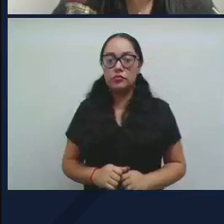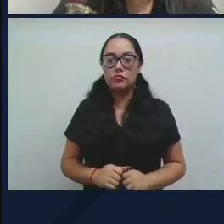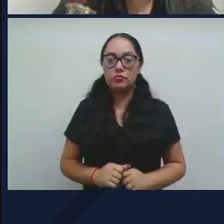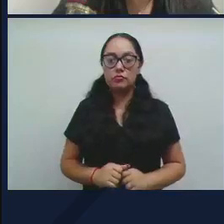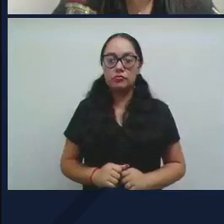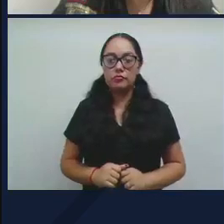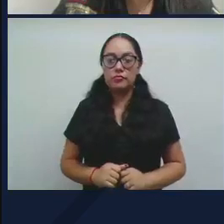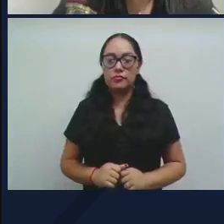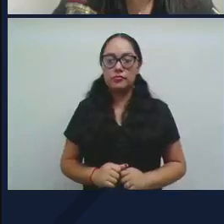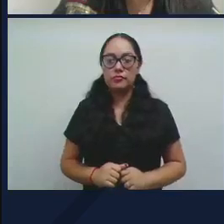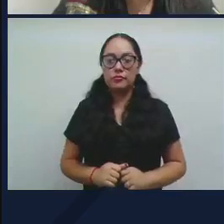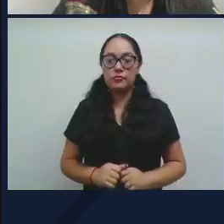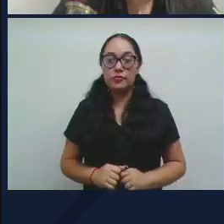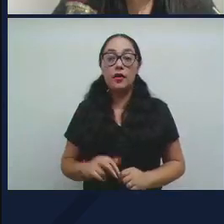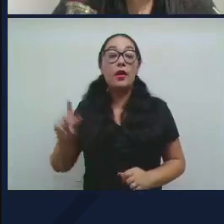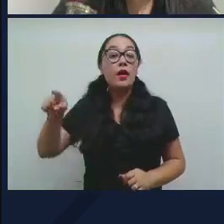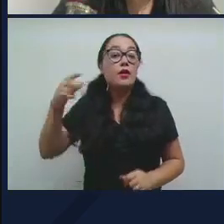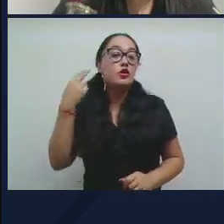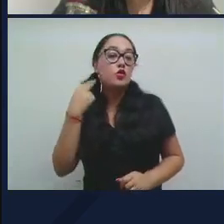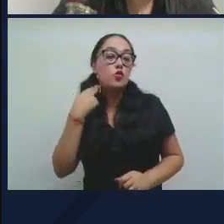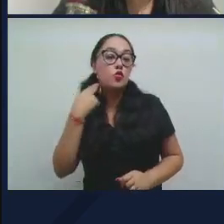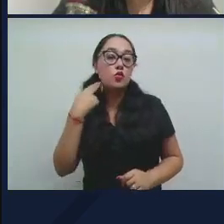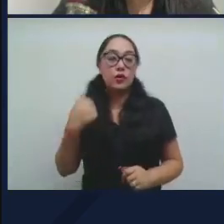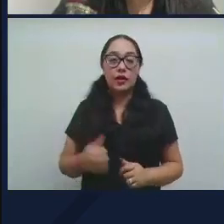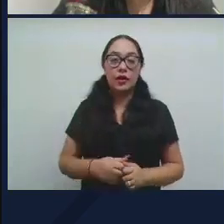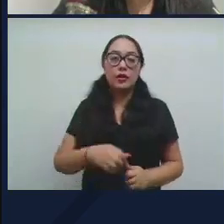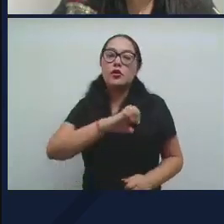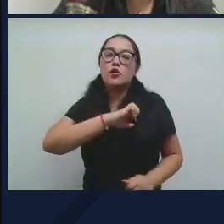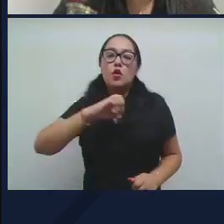El notario tiene obligación de mandar una copia